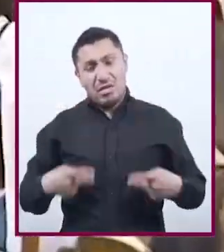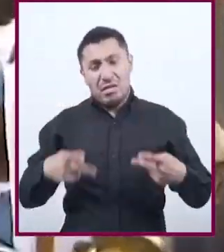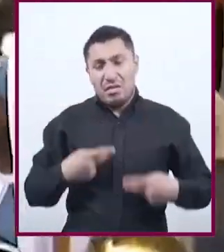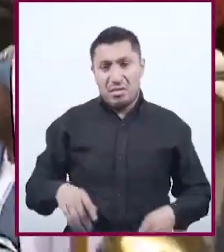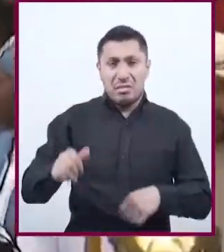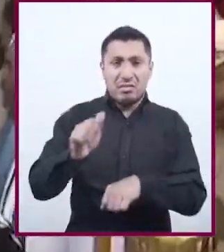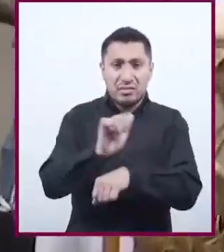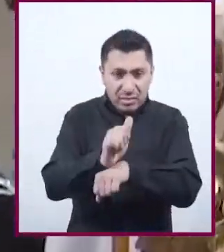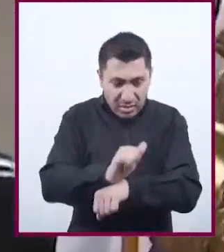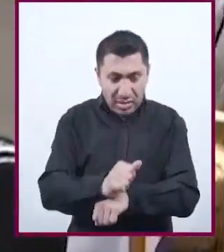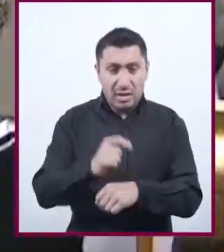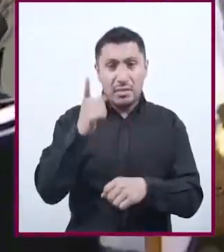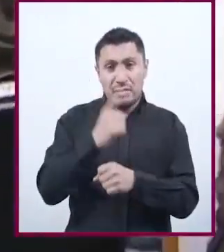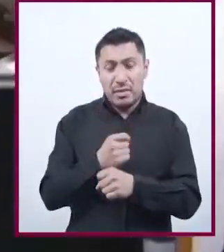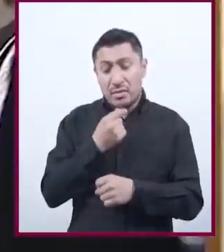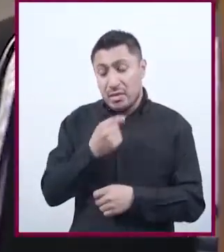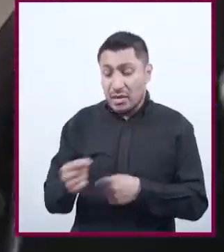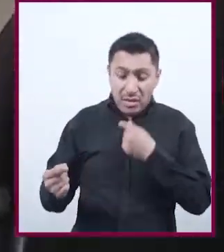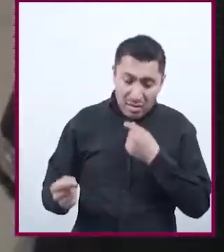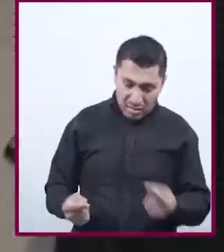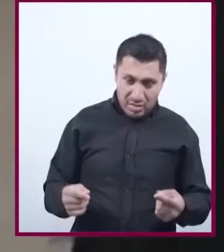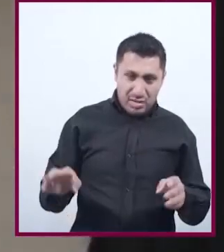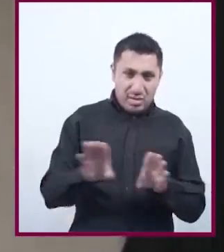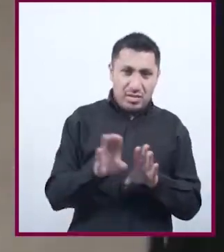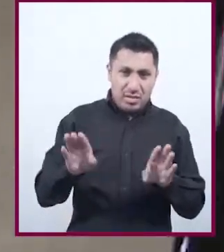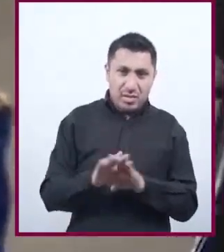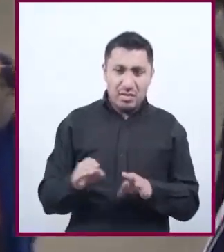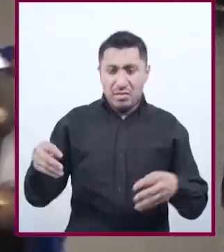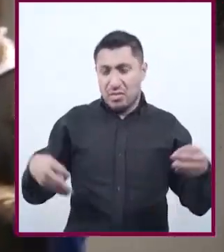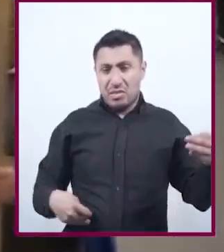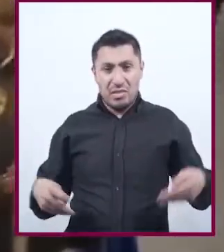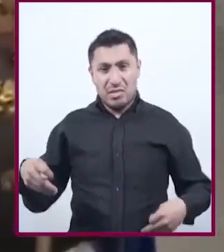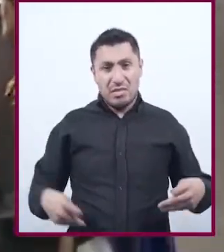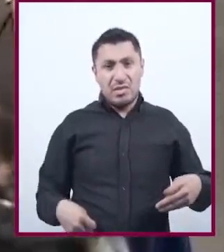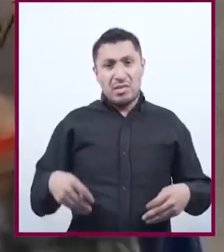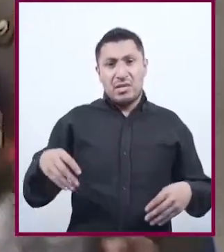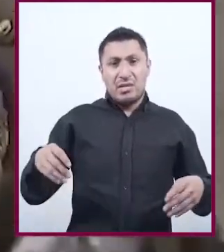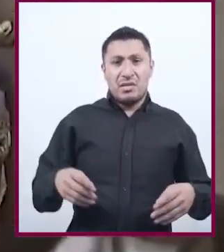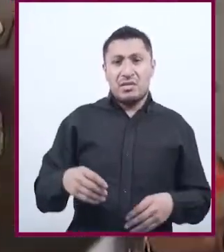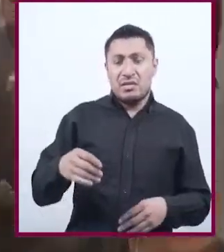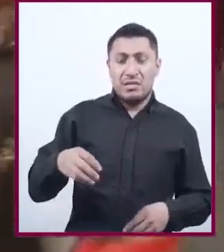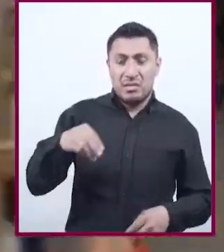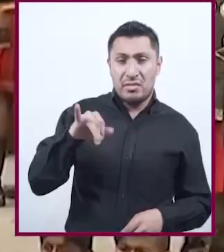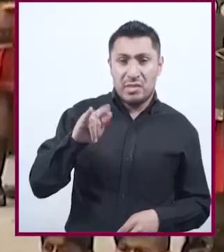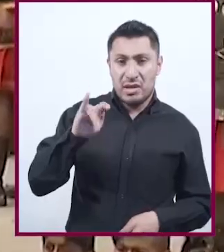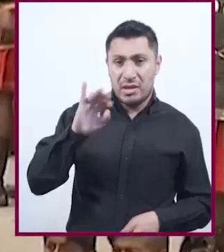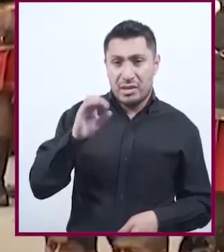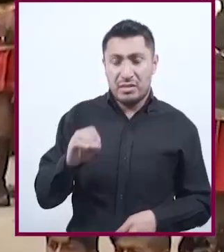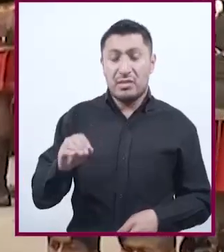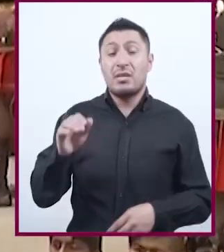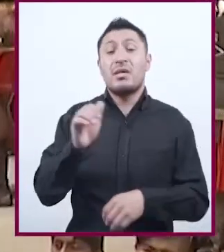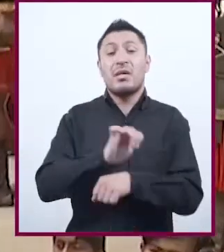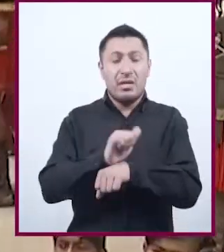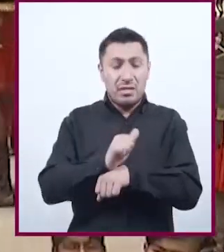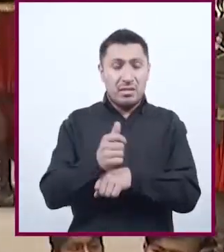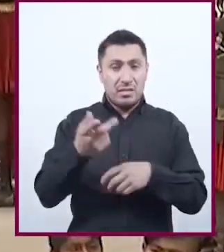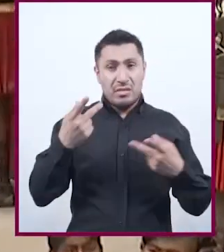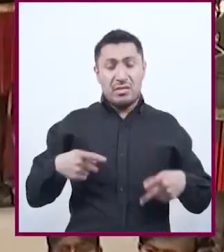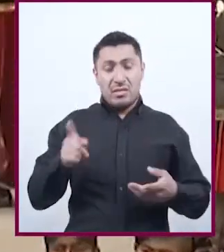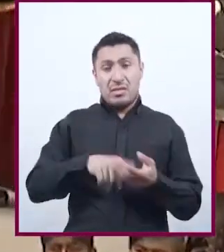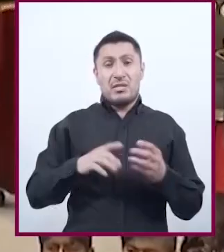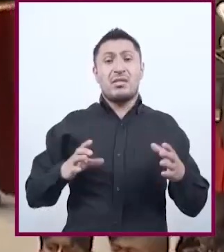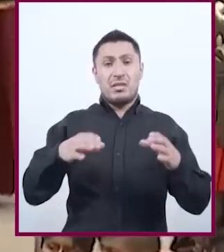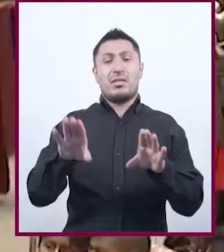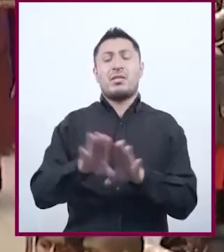hubiera actores. Al principio, puros niños. Como quien dice, una obra de teatro de carácter mítico y con actores de la